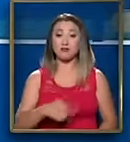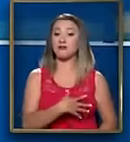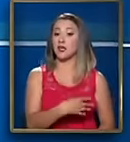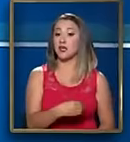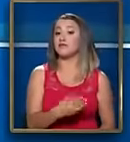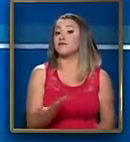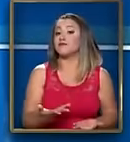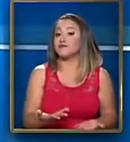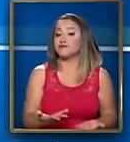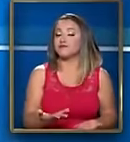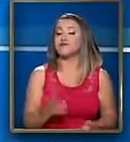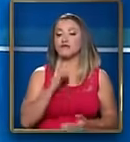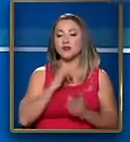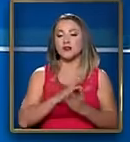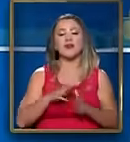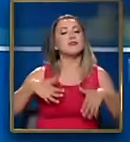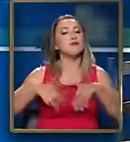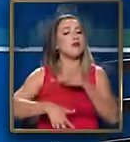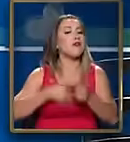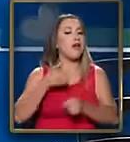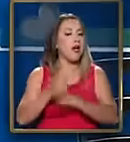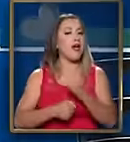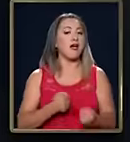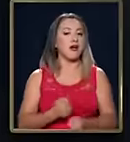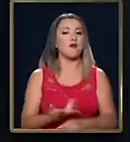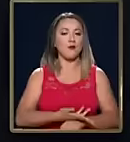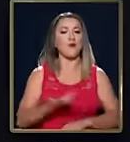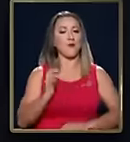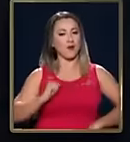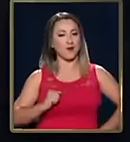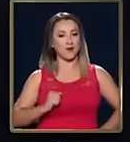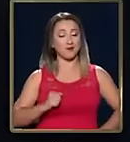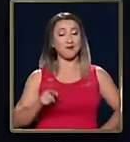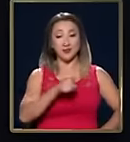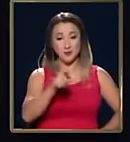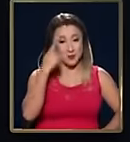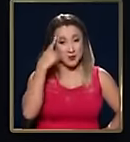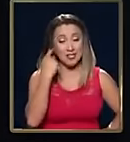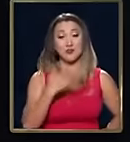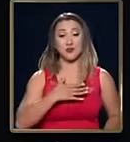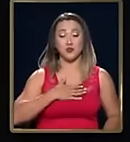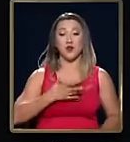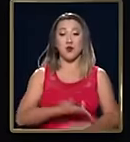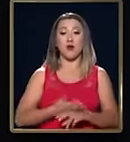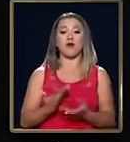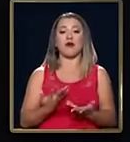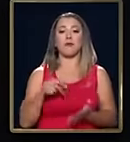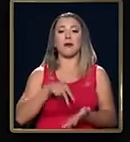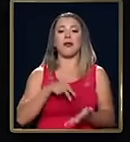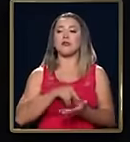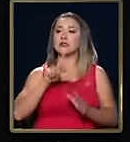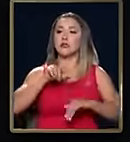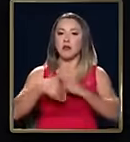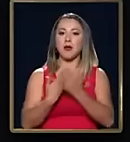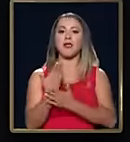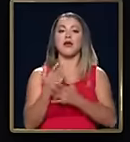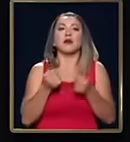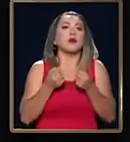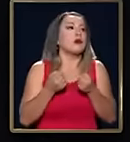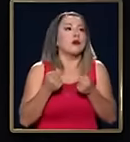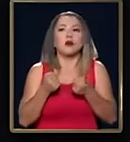hija tiene 19 años, weón. Y no me van a creer. Soy yo, weón, pegado a la reja a las 7 de la mañana esperando que